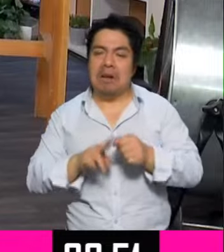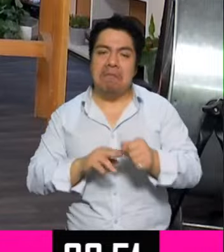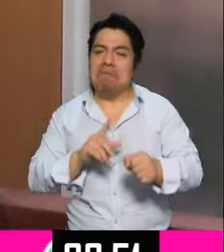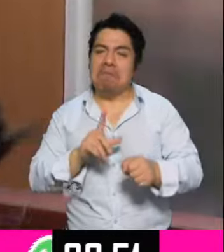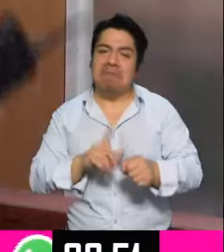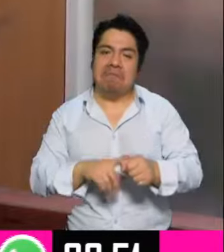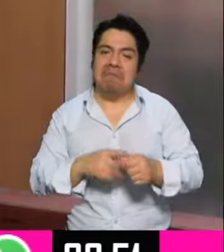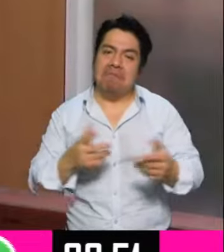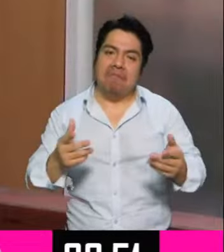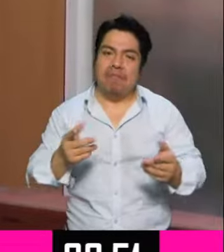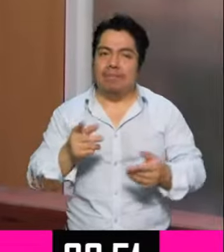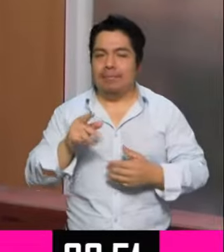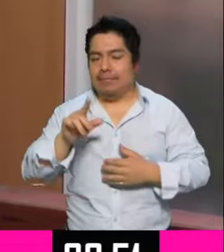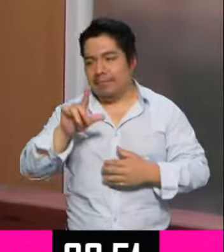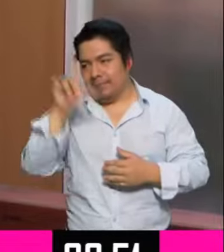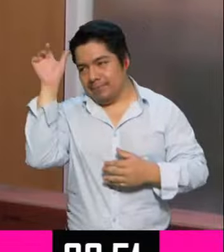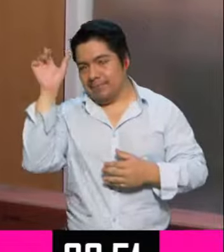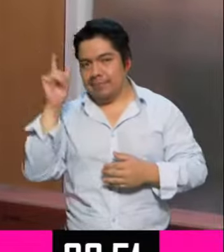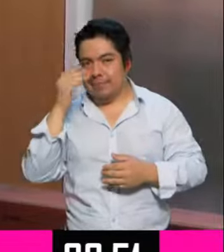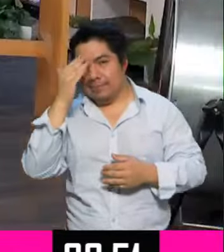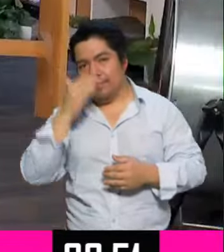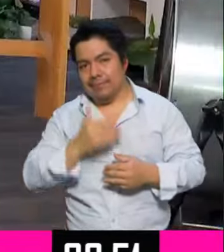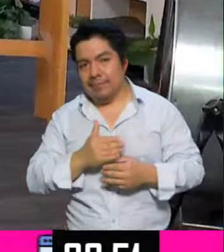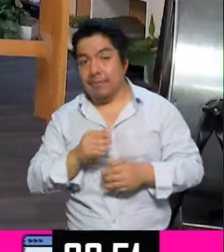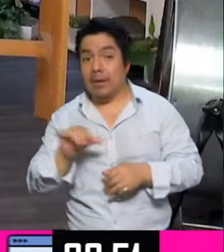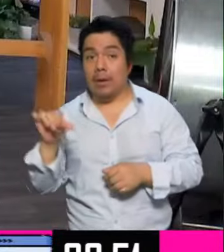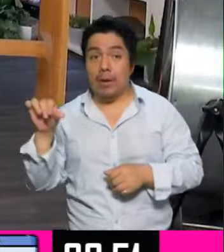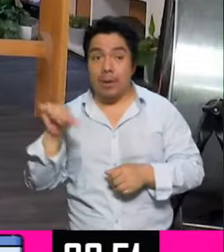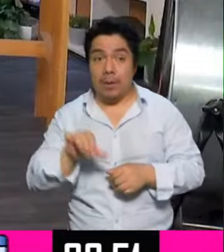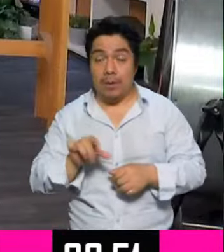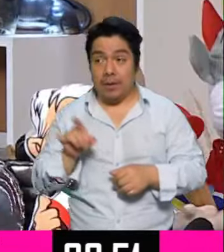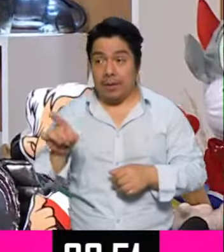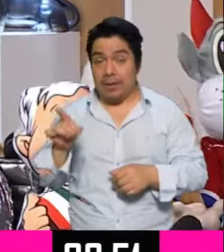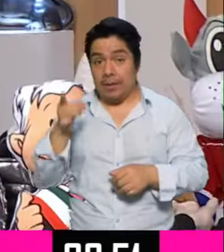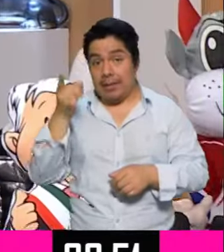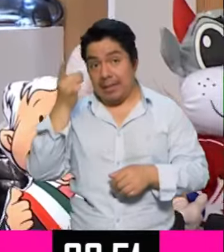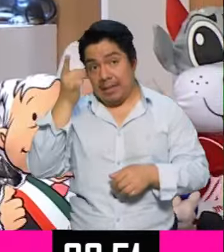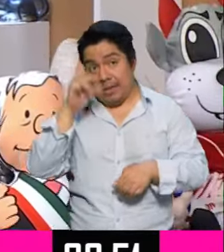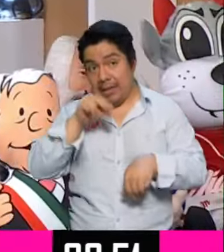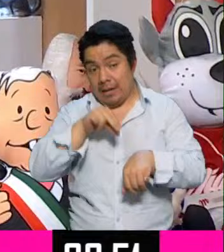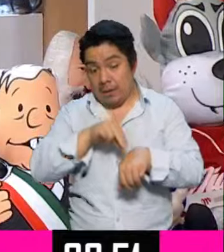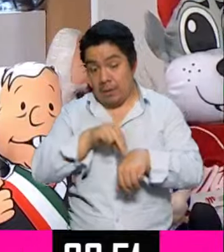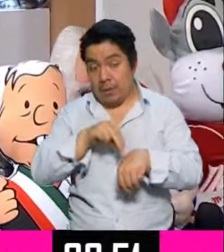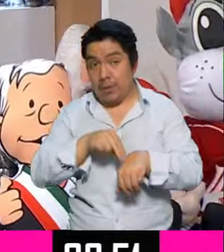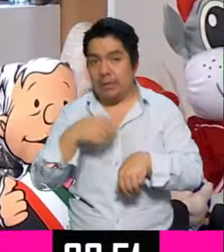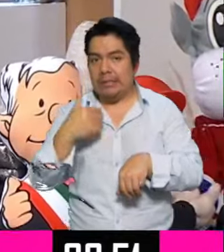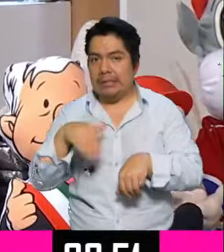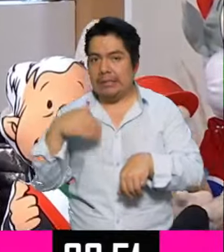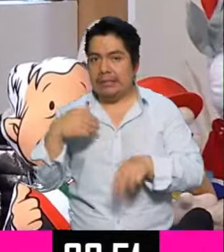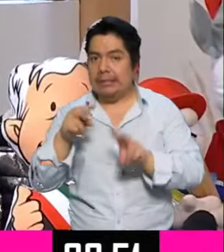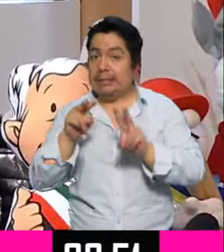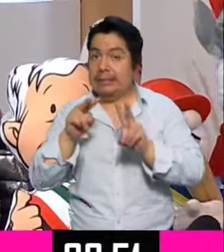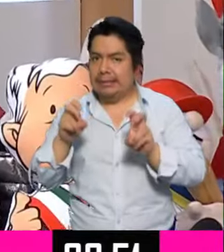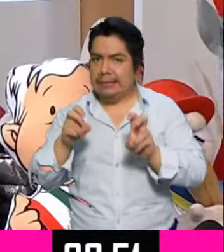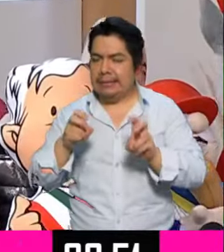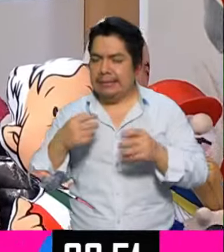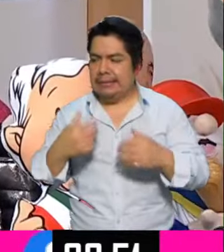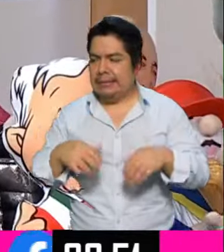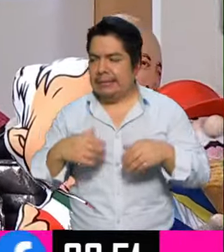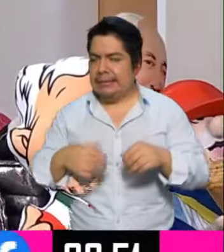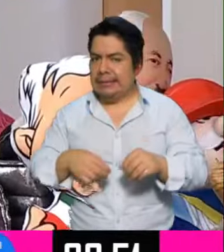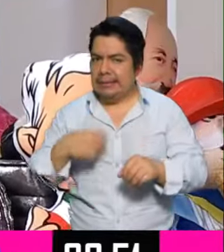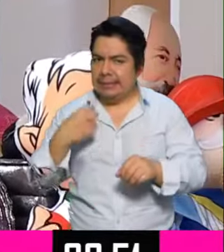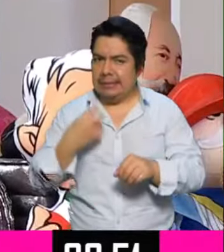viene siendo la locura no bueno fíjese que hoy nos trae un tema muy fuerte este Arturo en